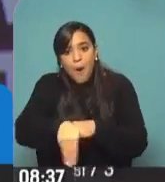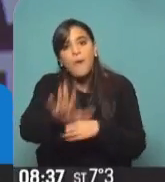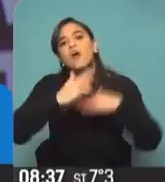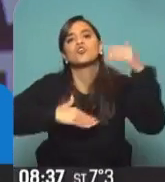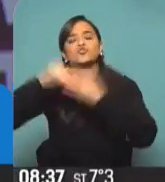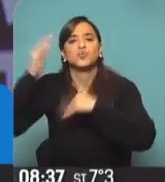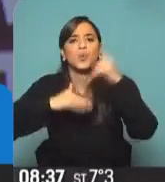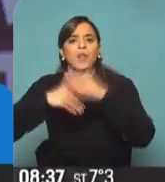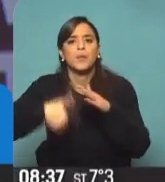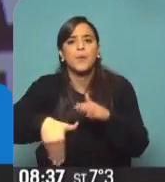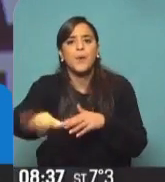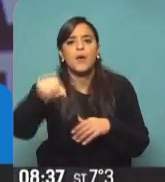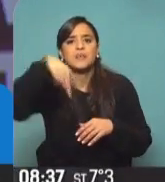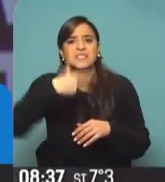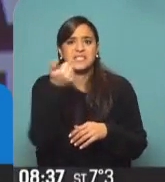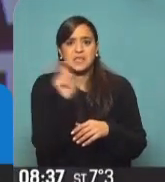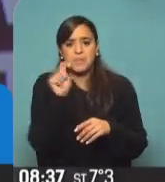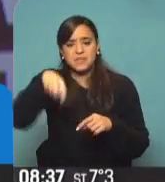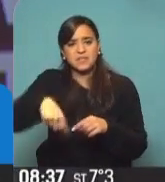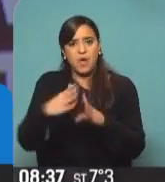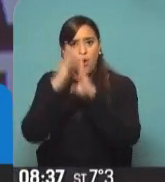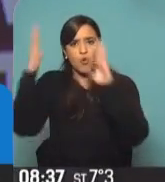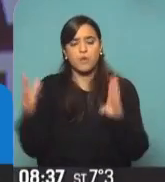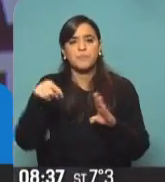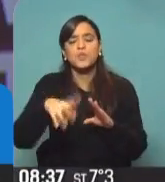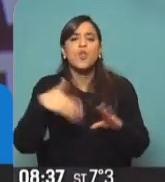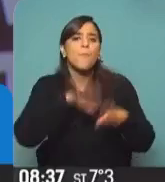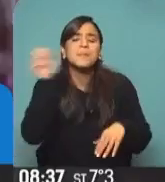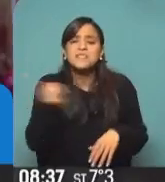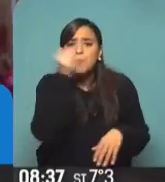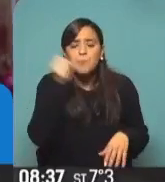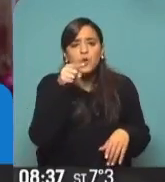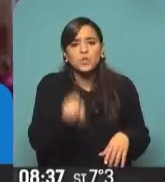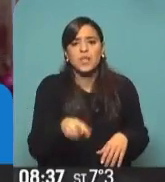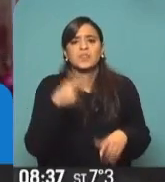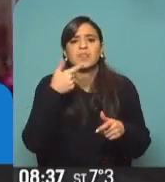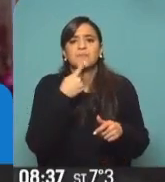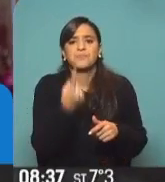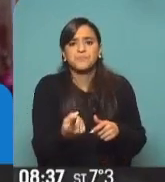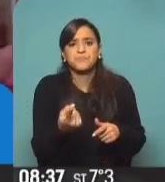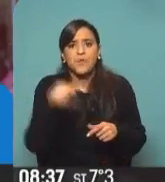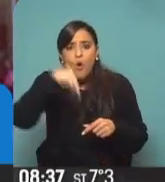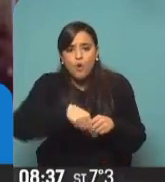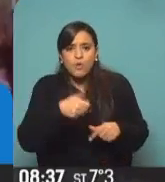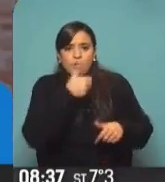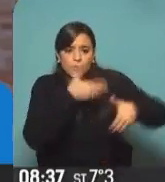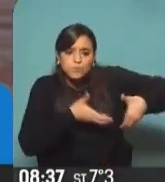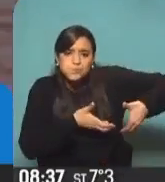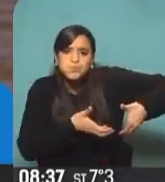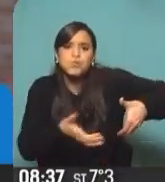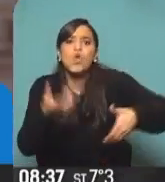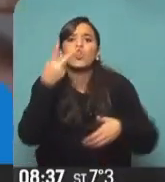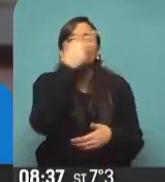dentro de este semestre ahora lo importante que es la obra más importante de canalización del mundo y son 212